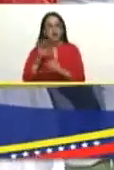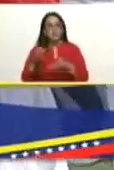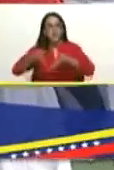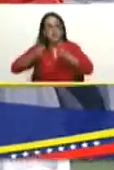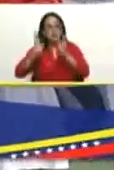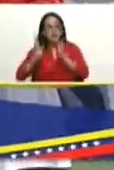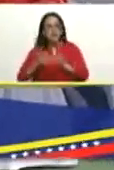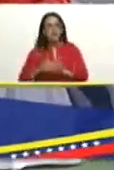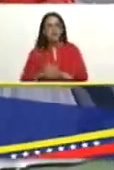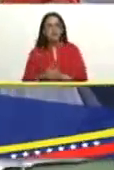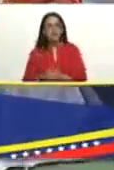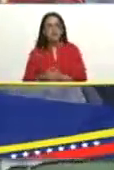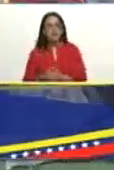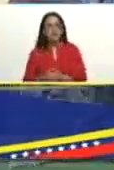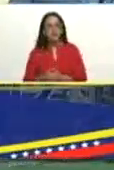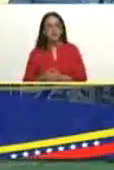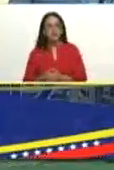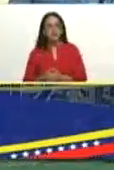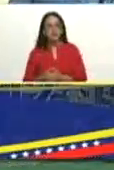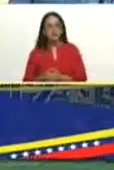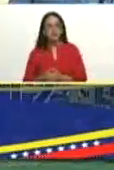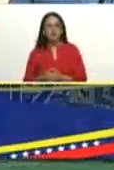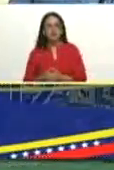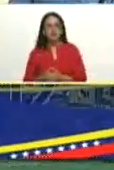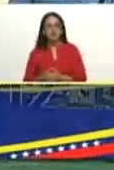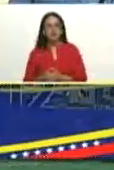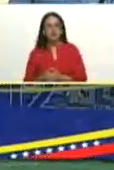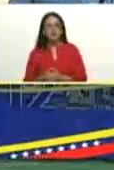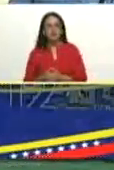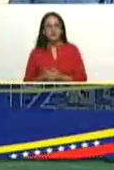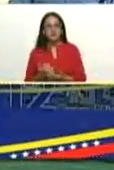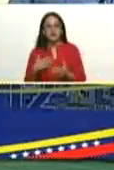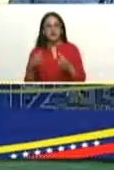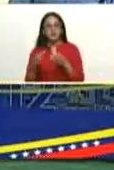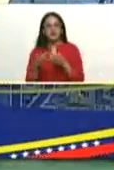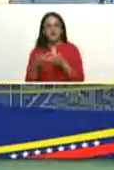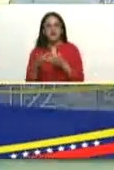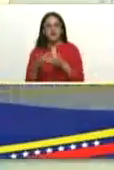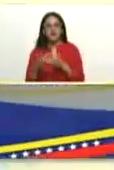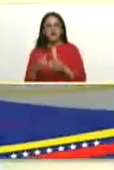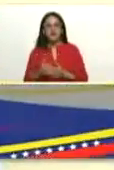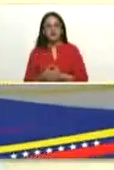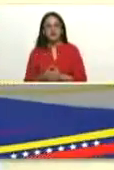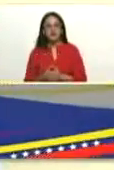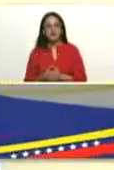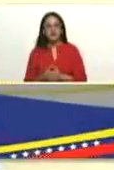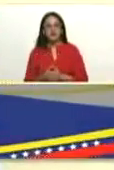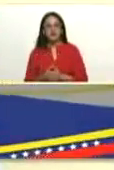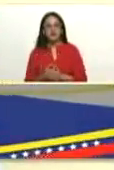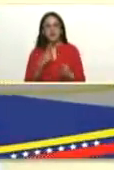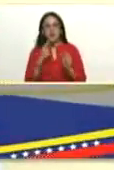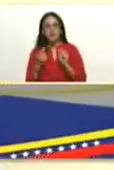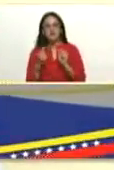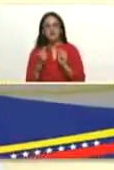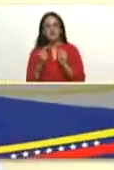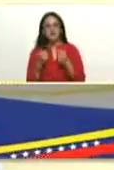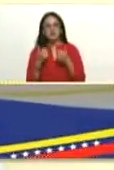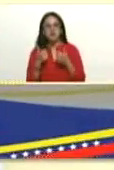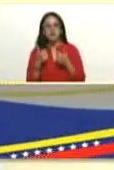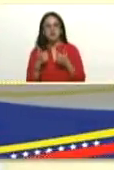Wilmer, con Wilenska, aquí con nuestros compañeros. Una conversación de altura,